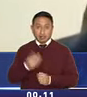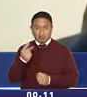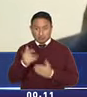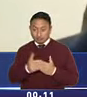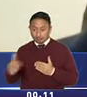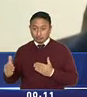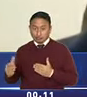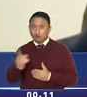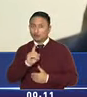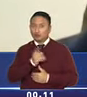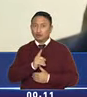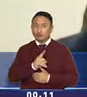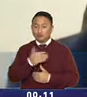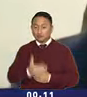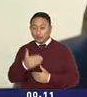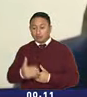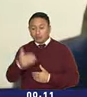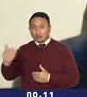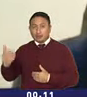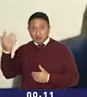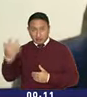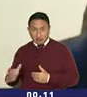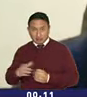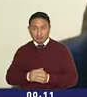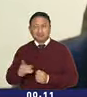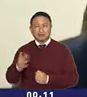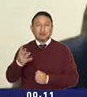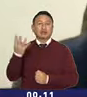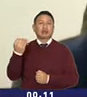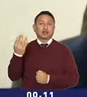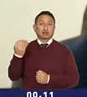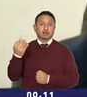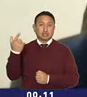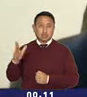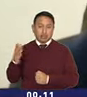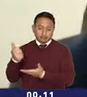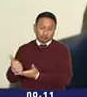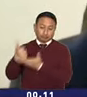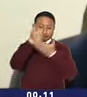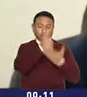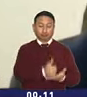no es que el día 5 ya tenemos, pues, miembros del Consejo de Participación posesionados,